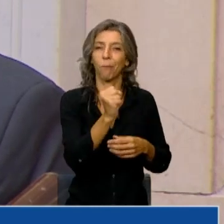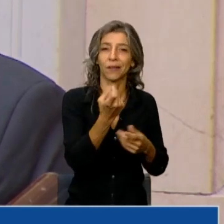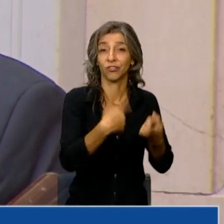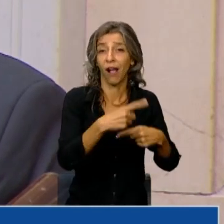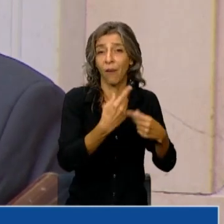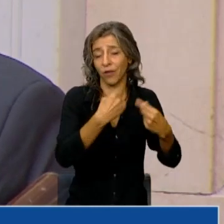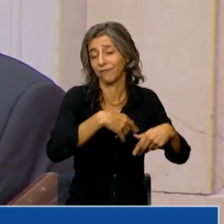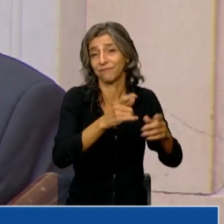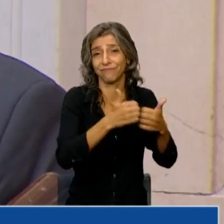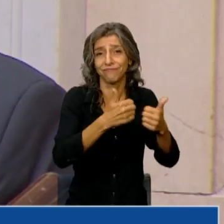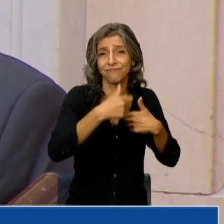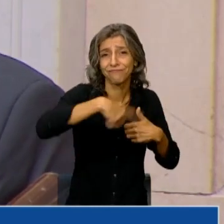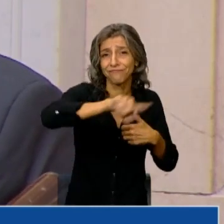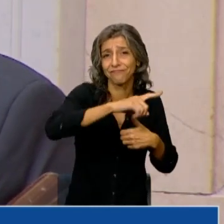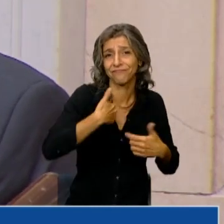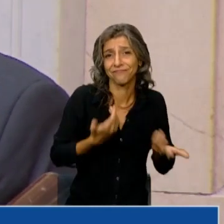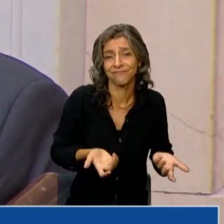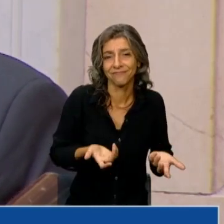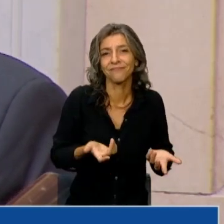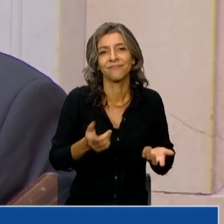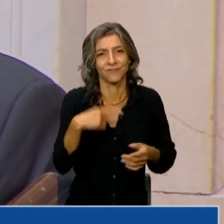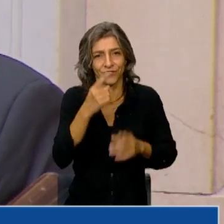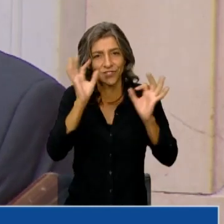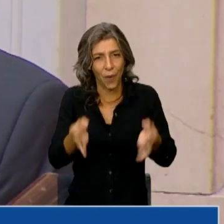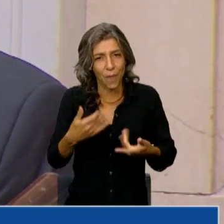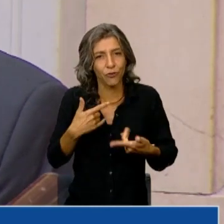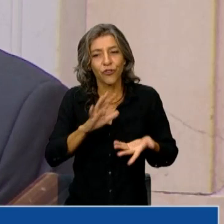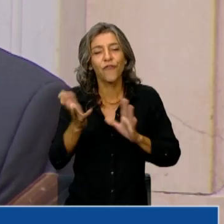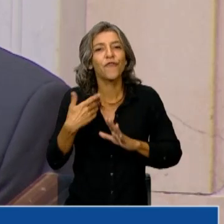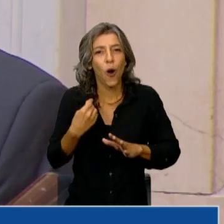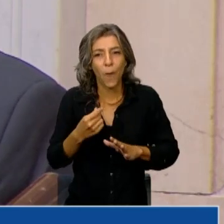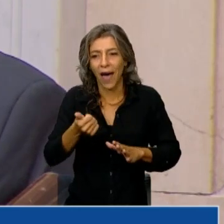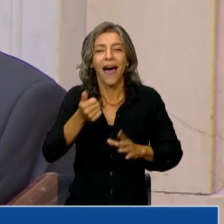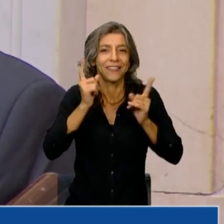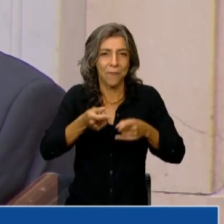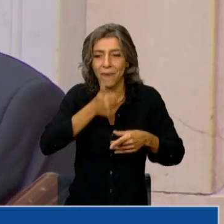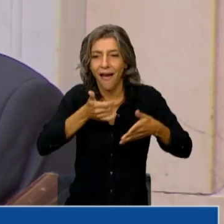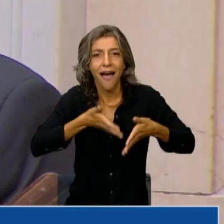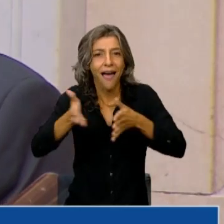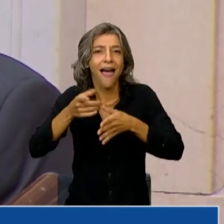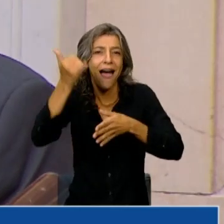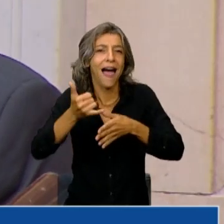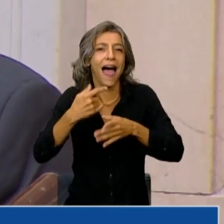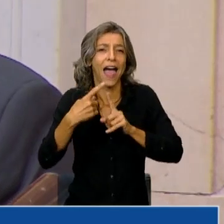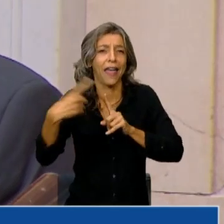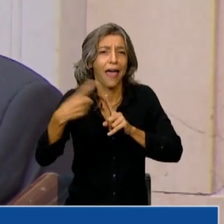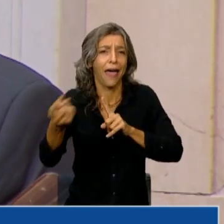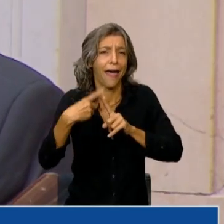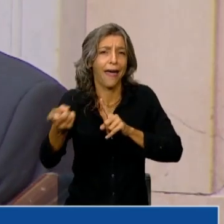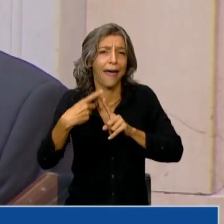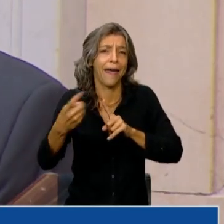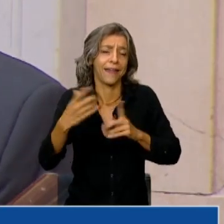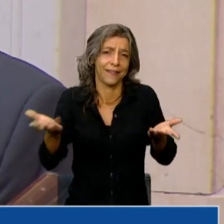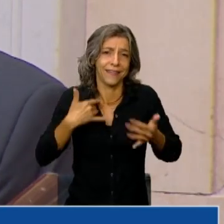ciudad, la hidrovía, que es el canal o la autopista donde ingresan y salen la gran mayoría de los estupefacientes y las mercancías